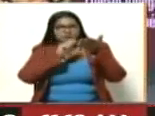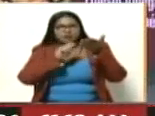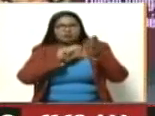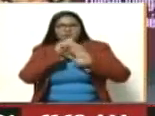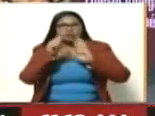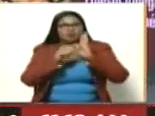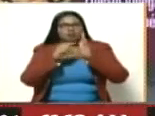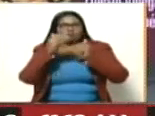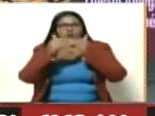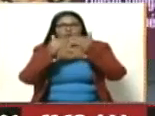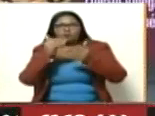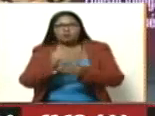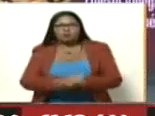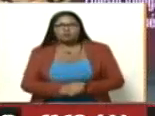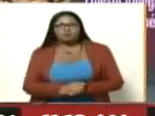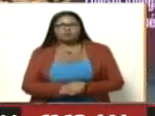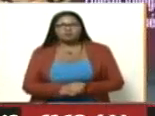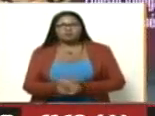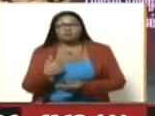completando, pero sí debo confesar